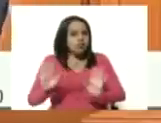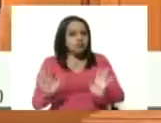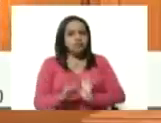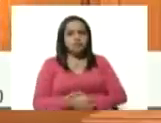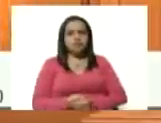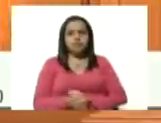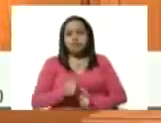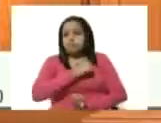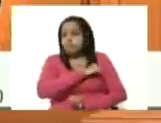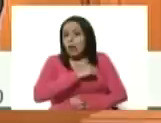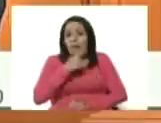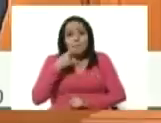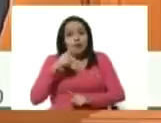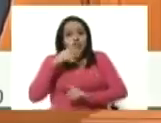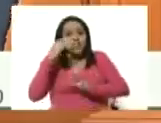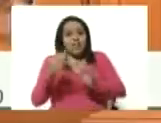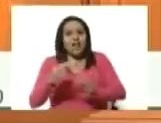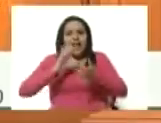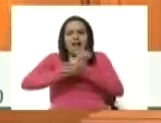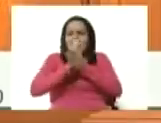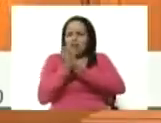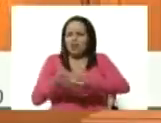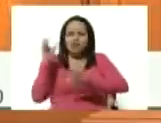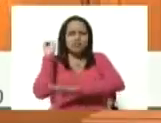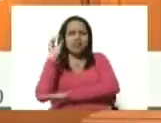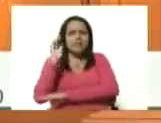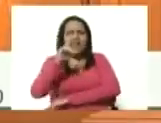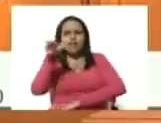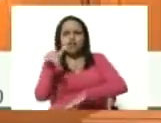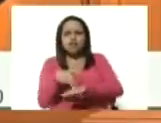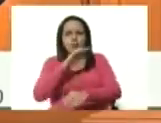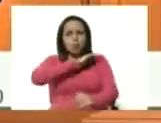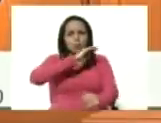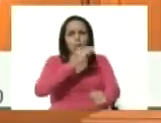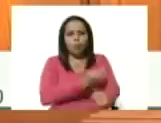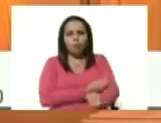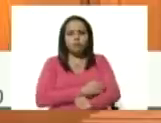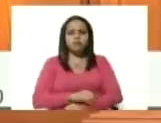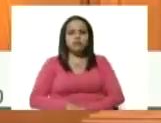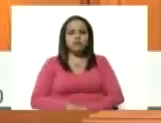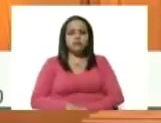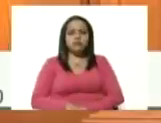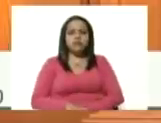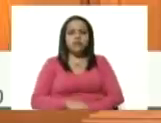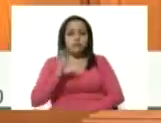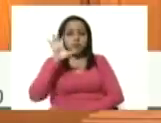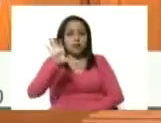cierto. Destruyeron la Asamblea Nacional como poder parlamentario del país.